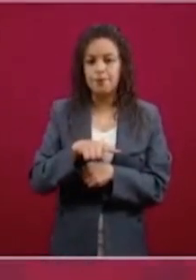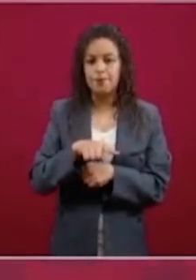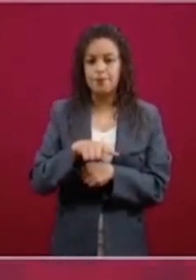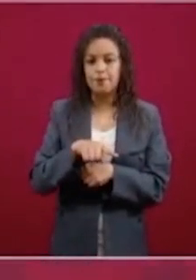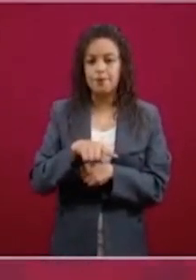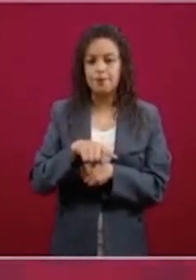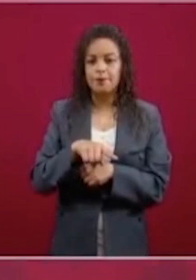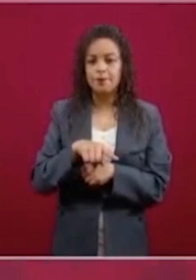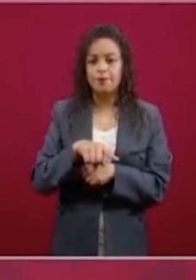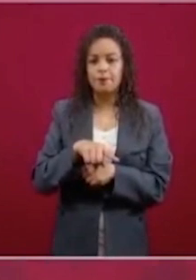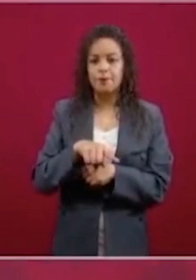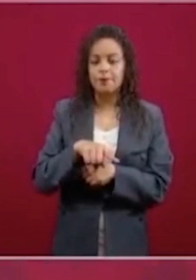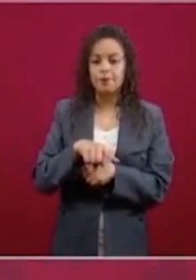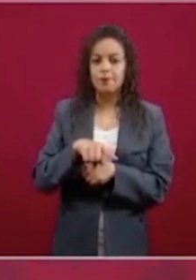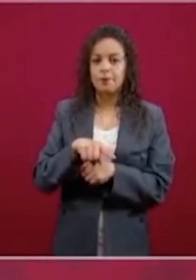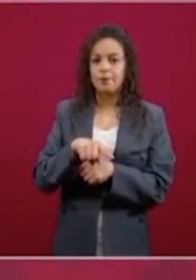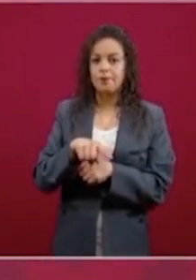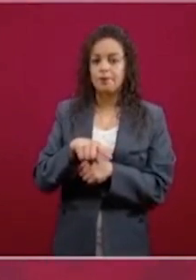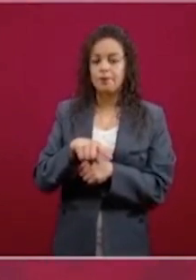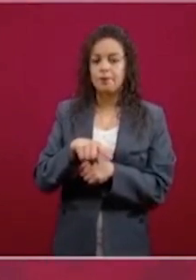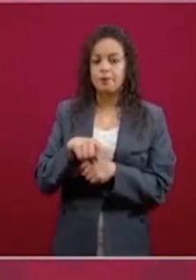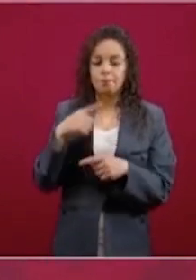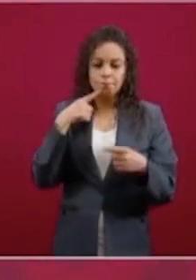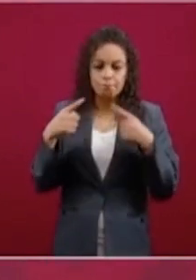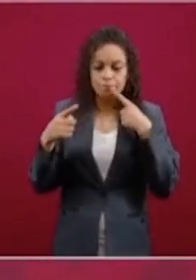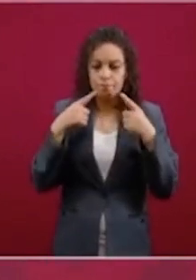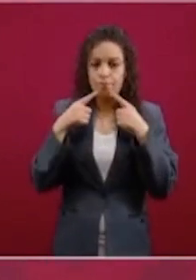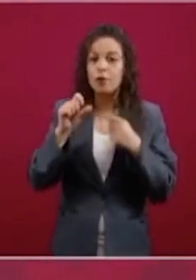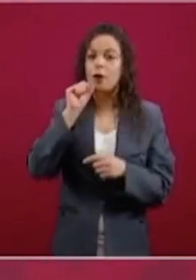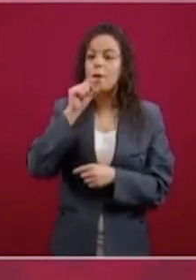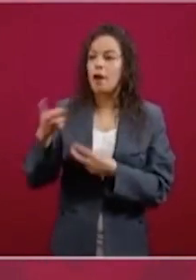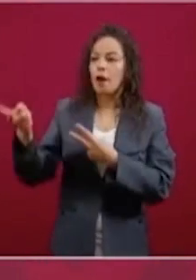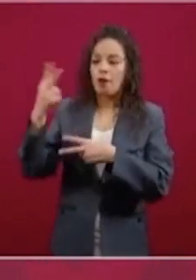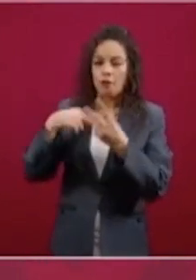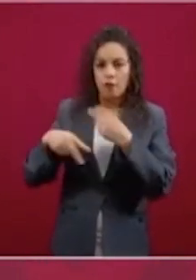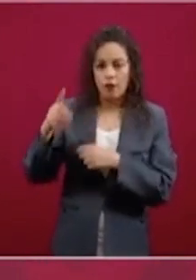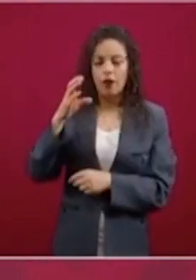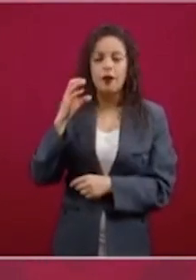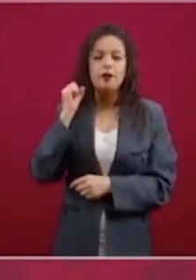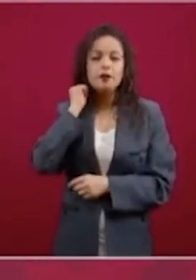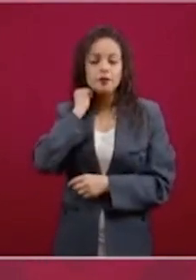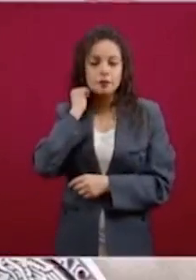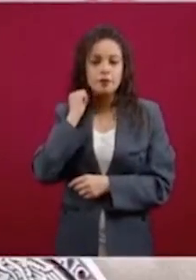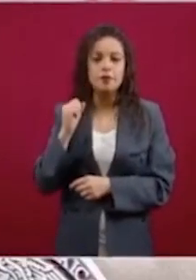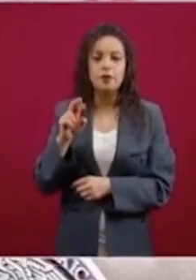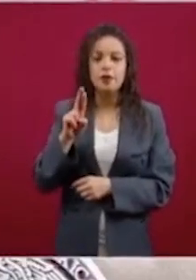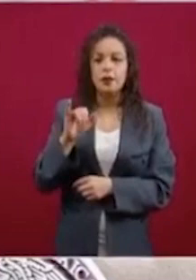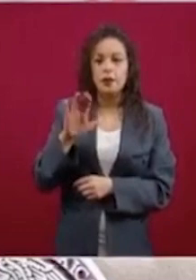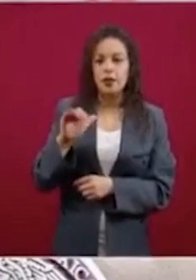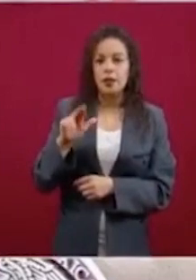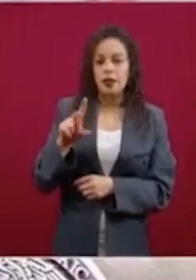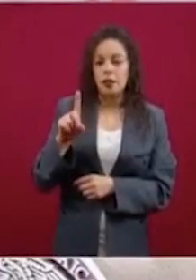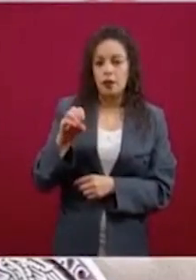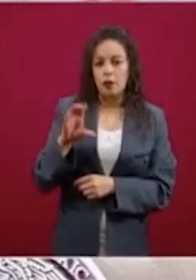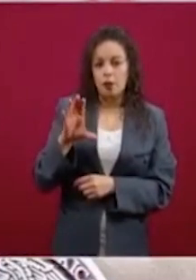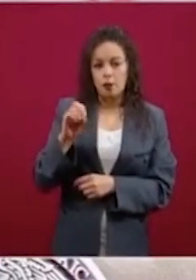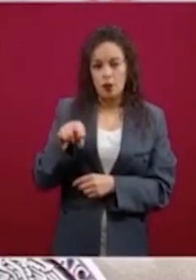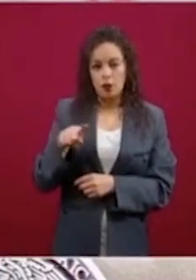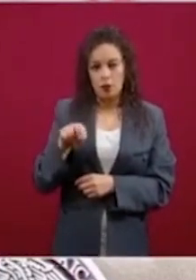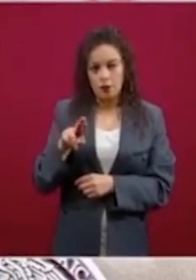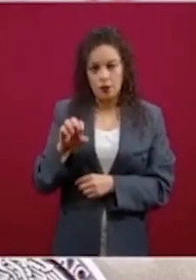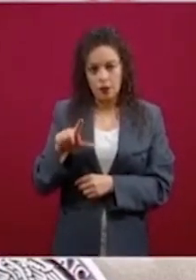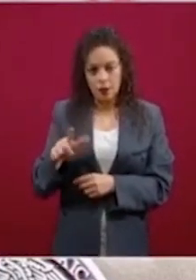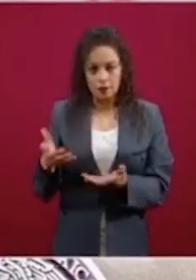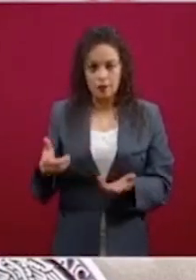el senador Ricardo Monreal. Entonces vamos a platicar. Es otro